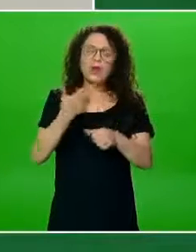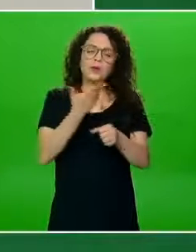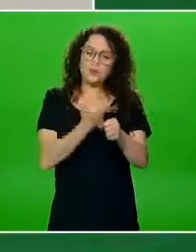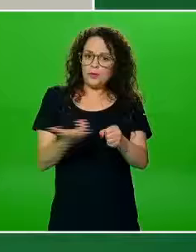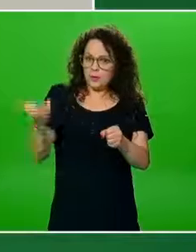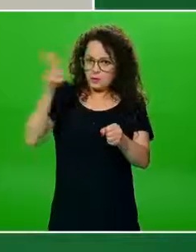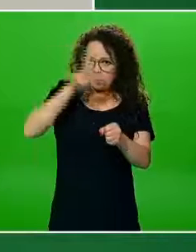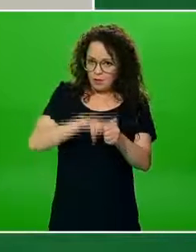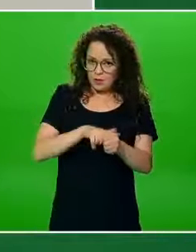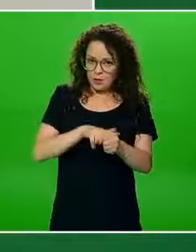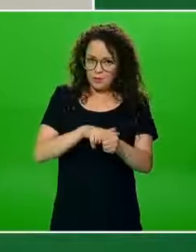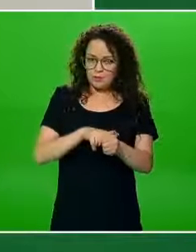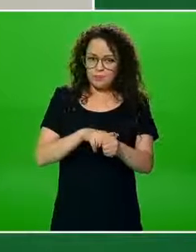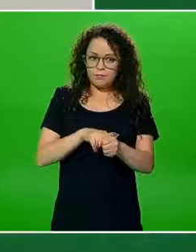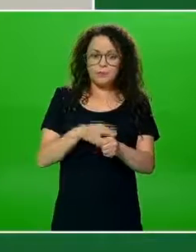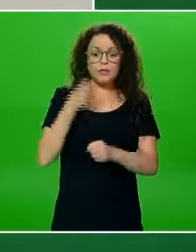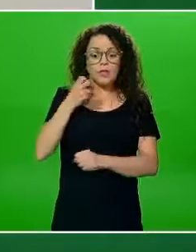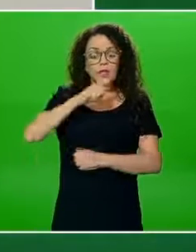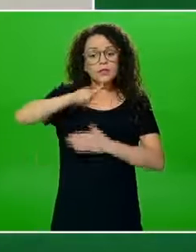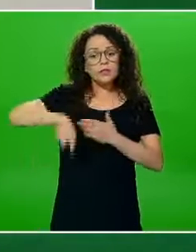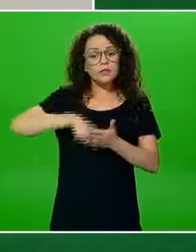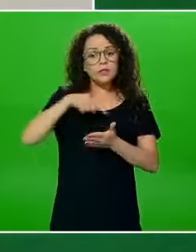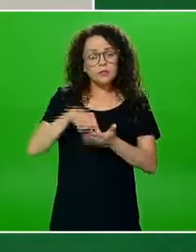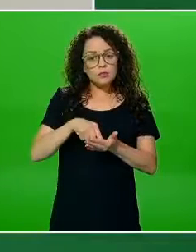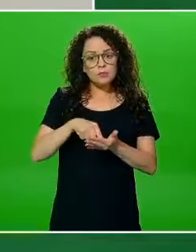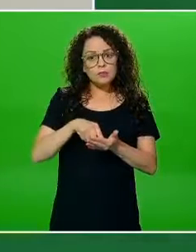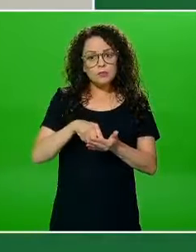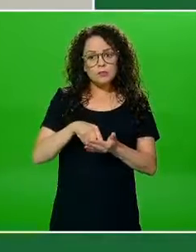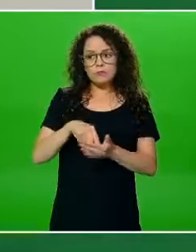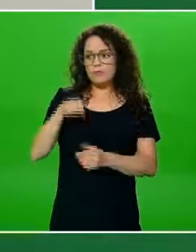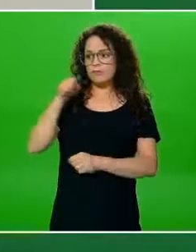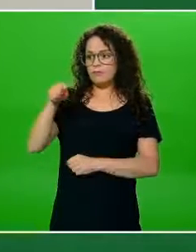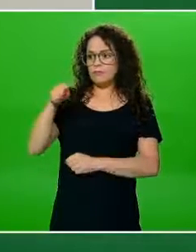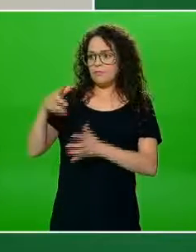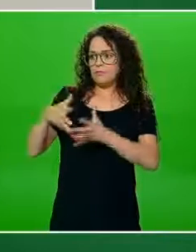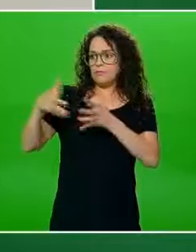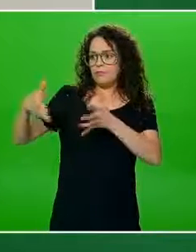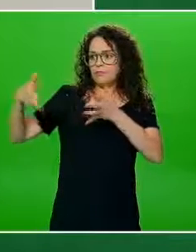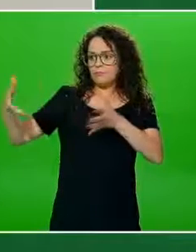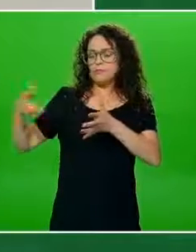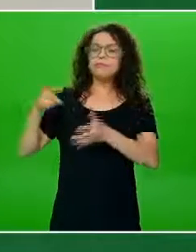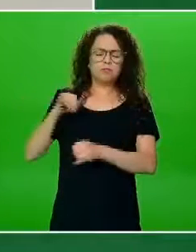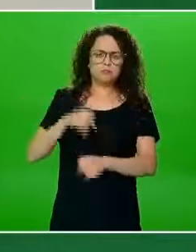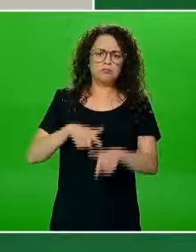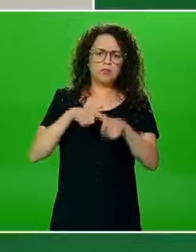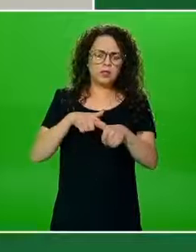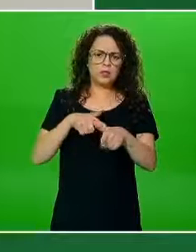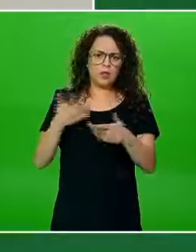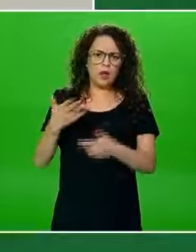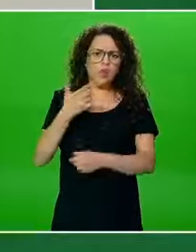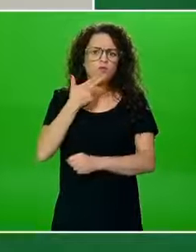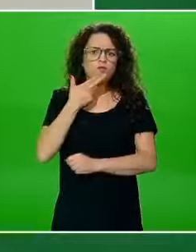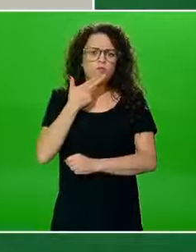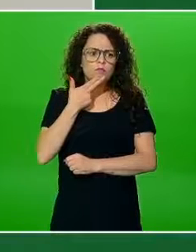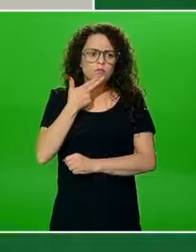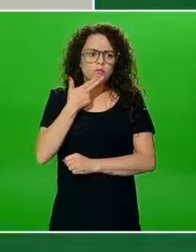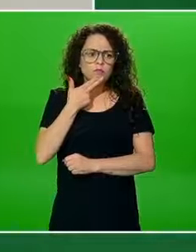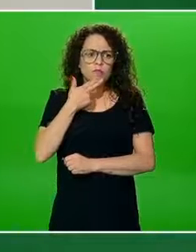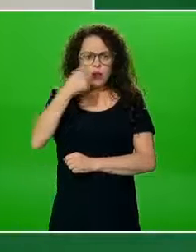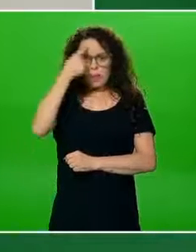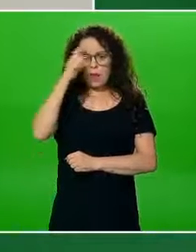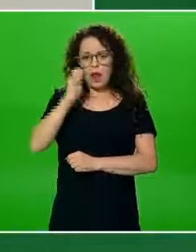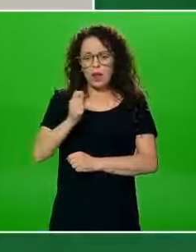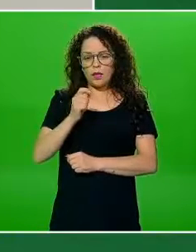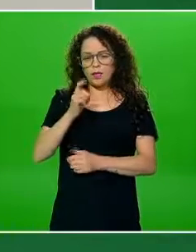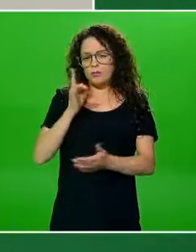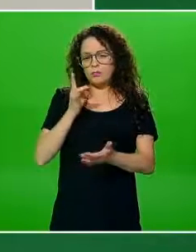de estas unidades de expansión han funcionado, inclusive, y lo decimos específicamente para la Ciudad de México,